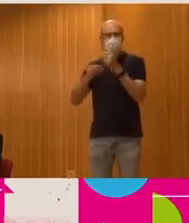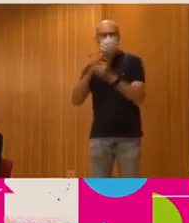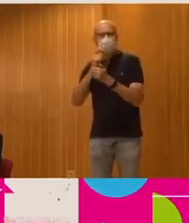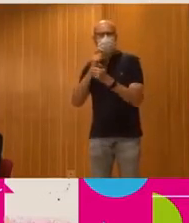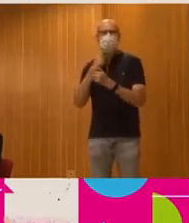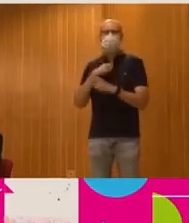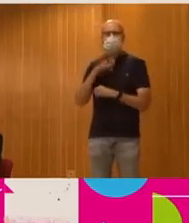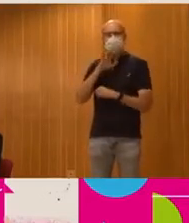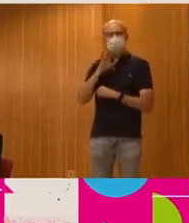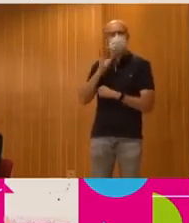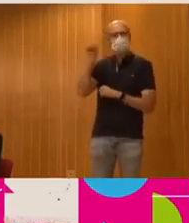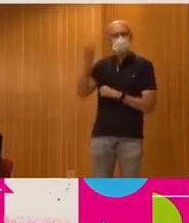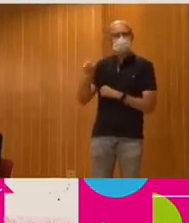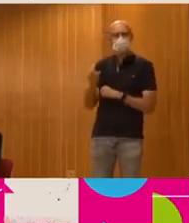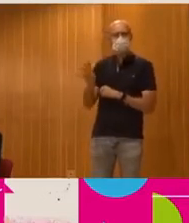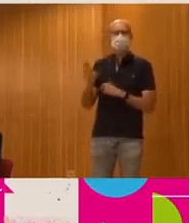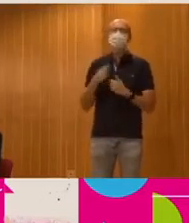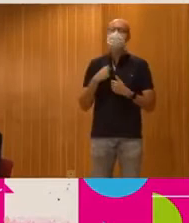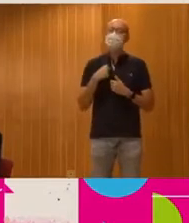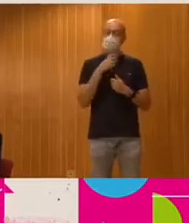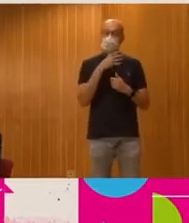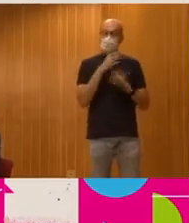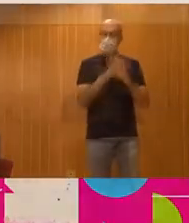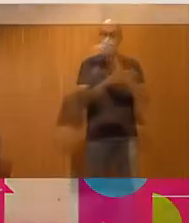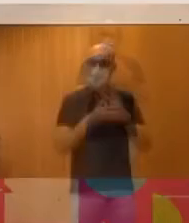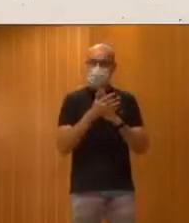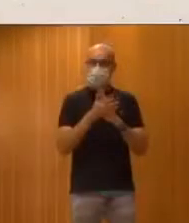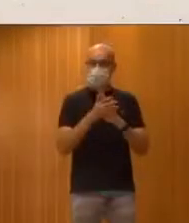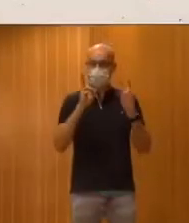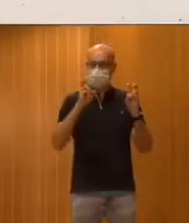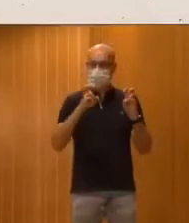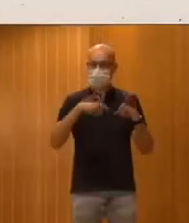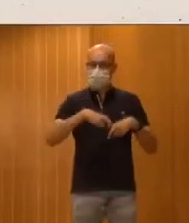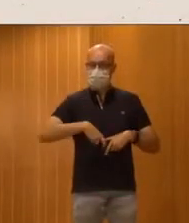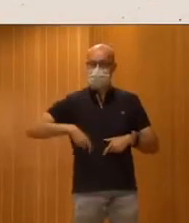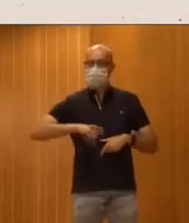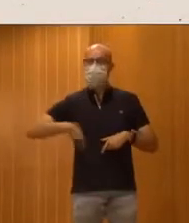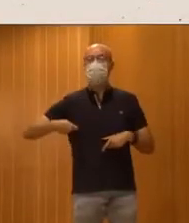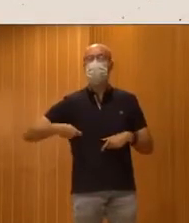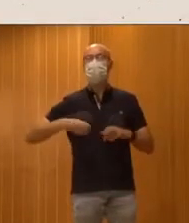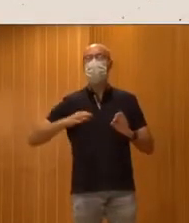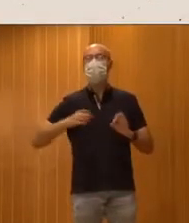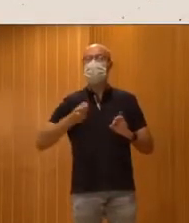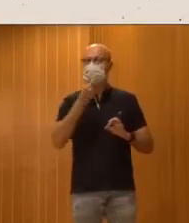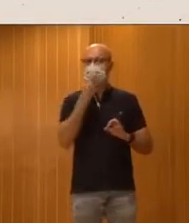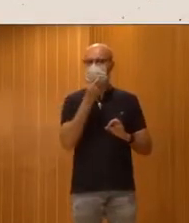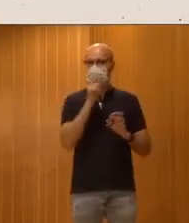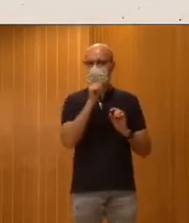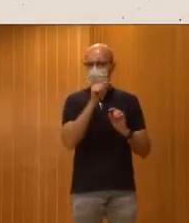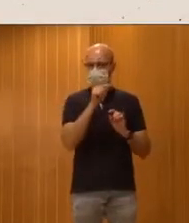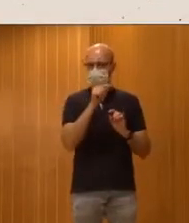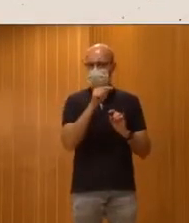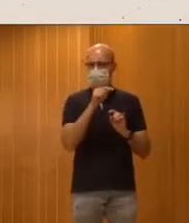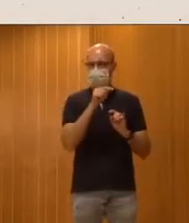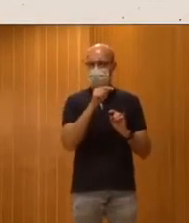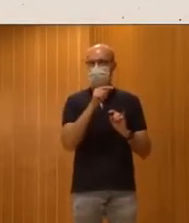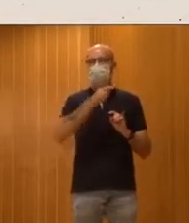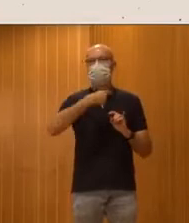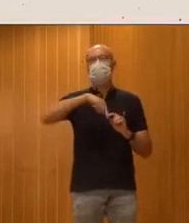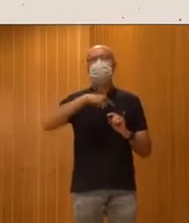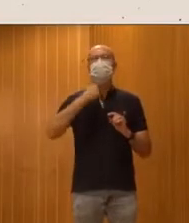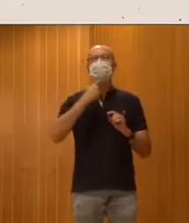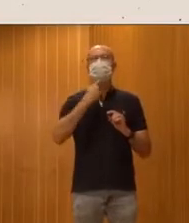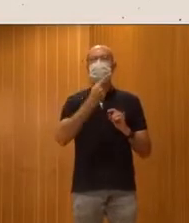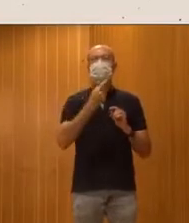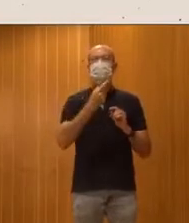dado. Yo voy a hablaros del tema de las sujeciones químicas, que normalmente solemos